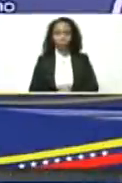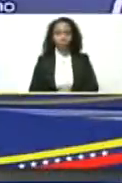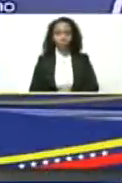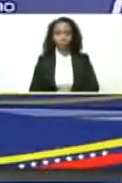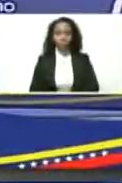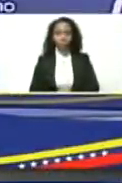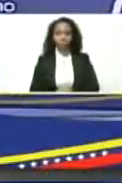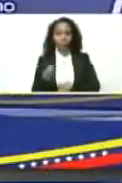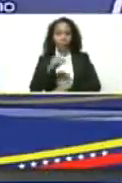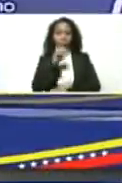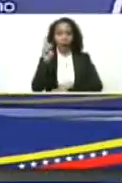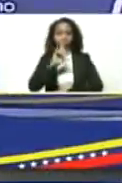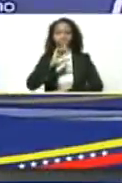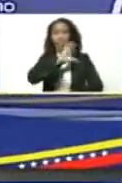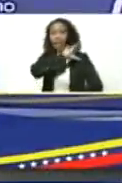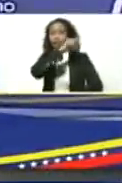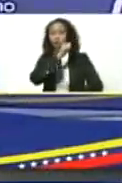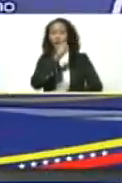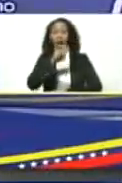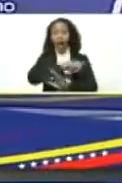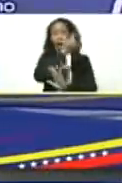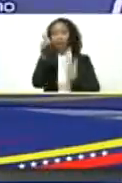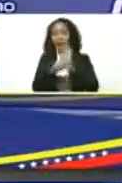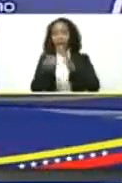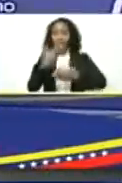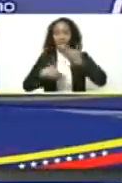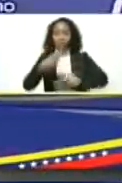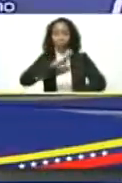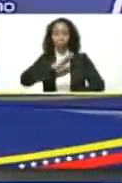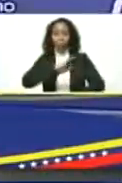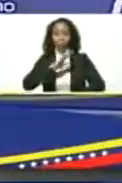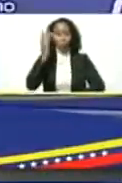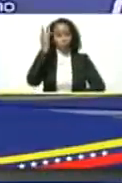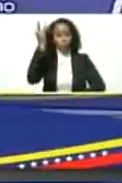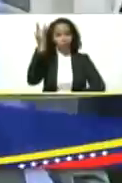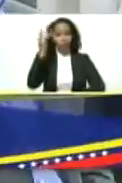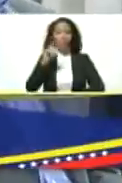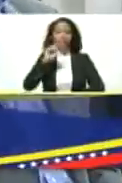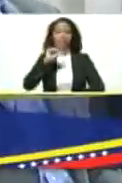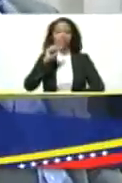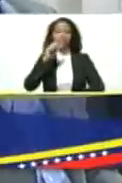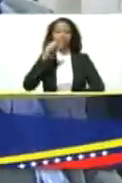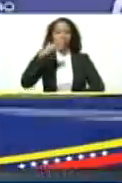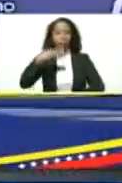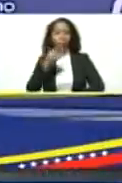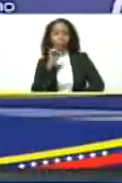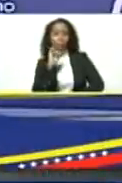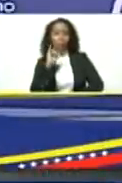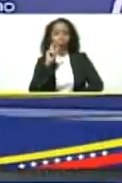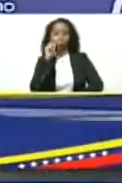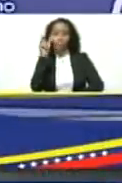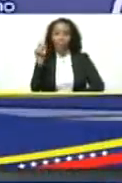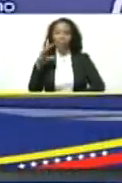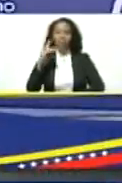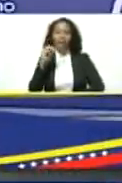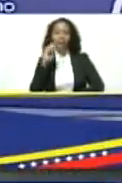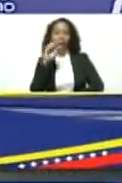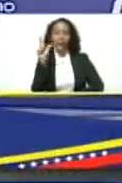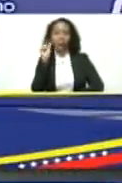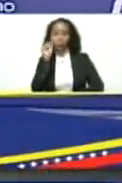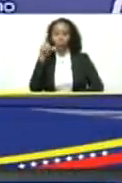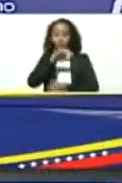además director general del Servicio Autónomo de Propiedad Intelectual, el SAPI, Daniel Gómez,